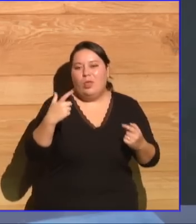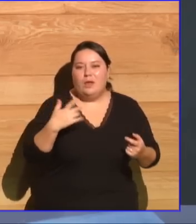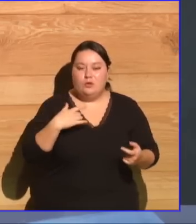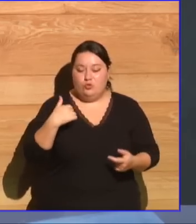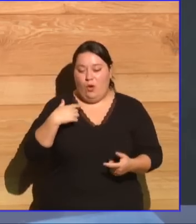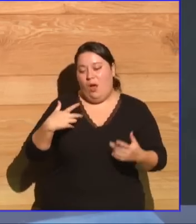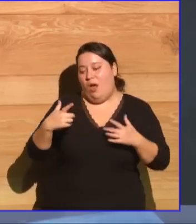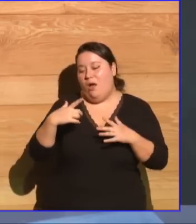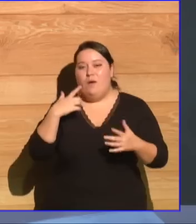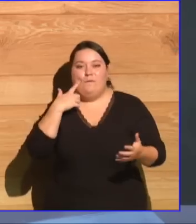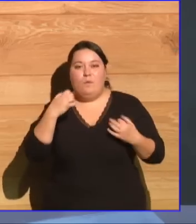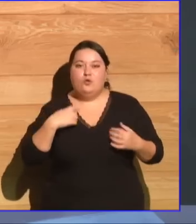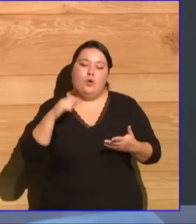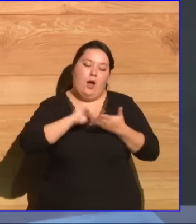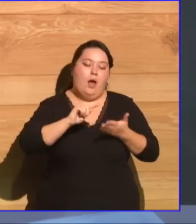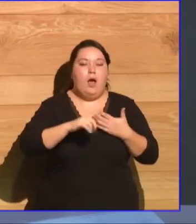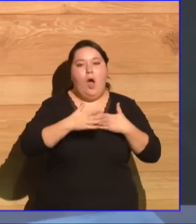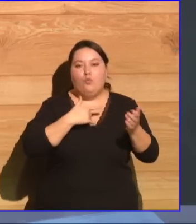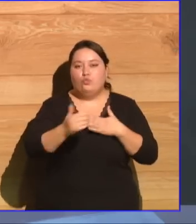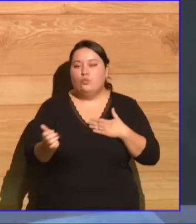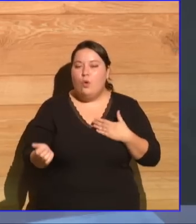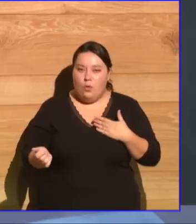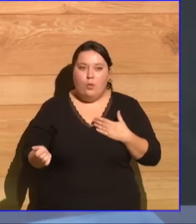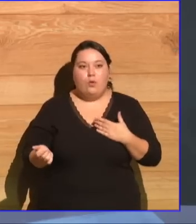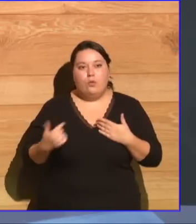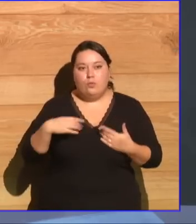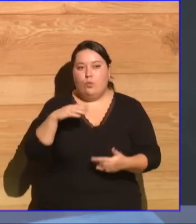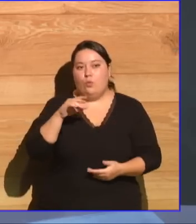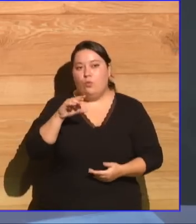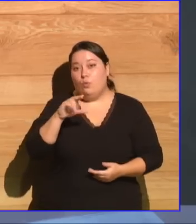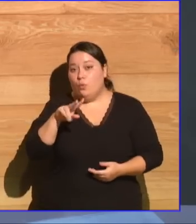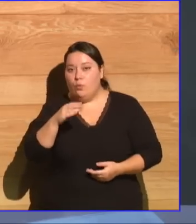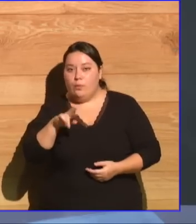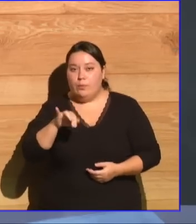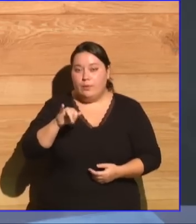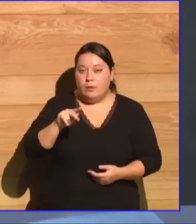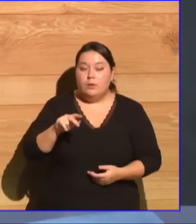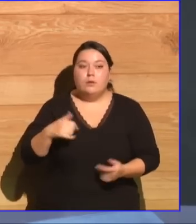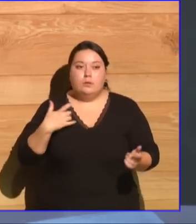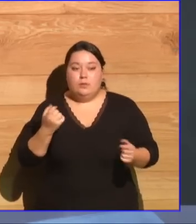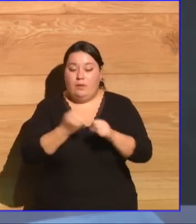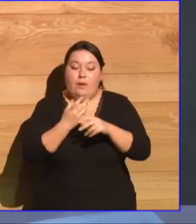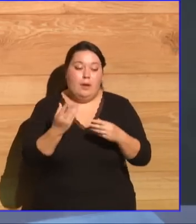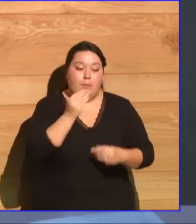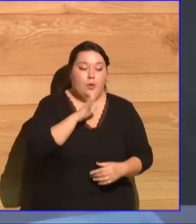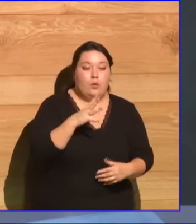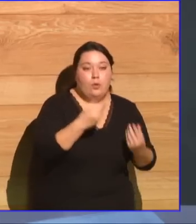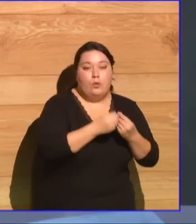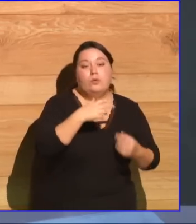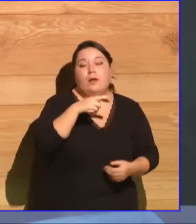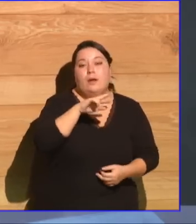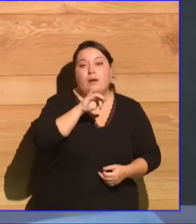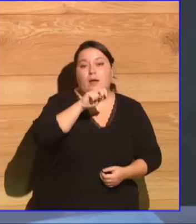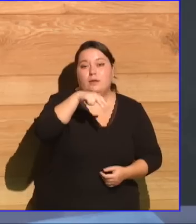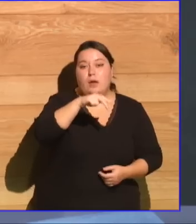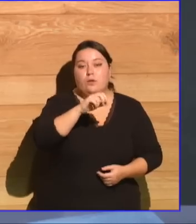porque soy el autor, el escritor, el que le da la visión, el que... en Pues fin. el Kubrick. Pues trabaja mejor con Ryan O'Neill que si le